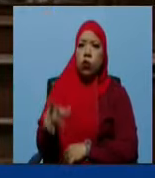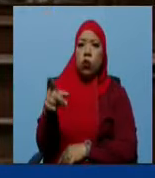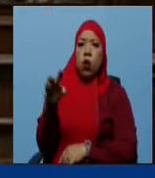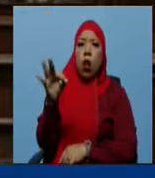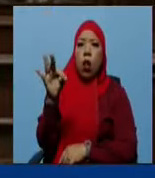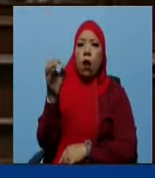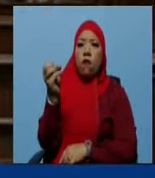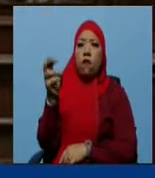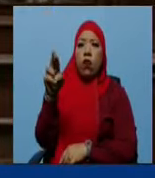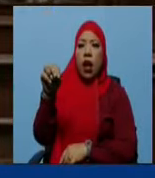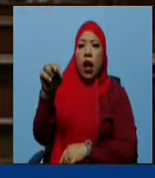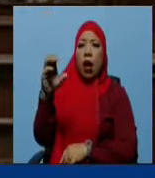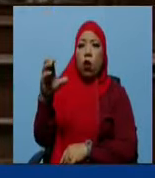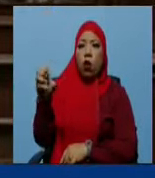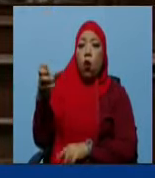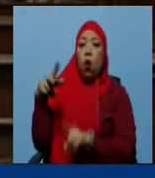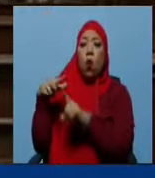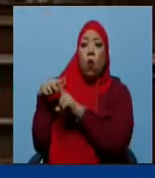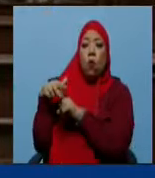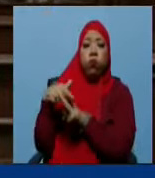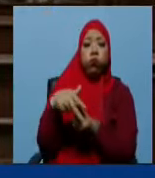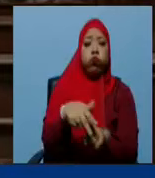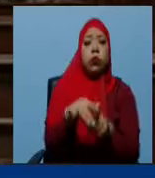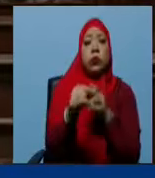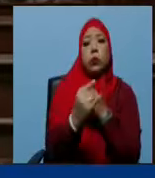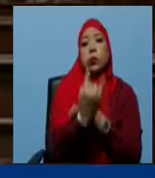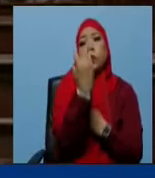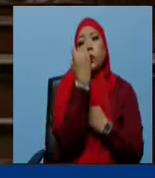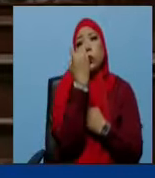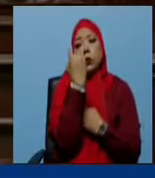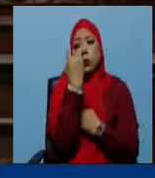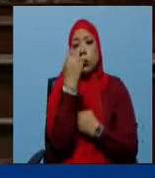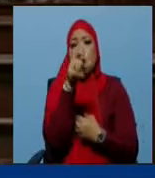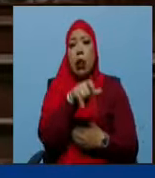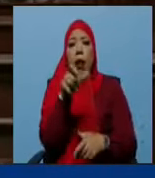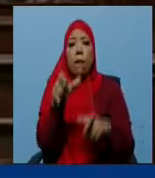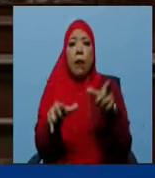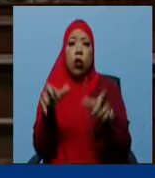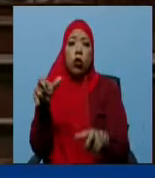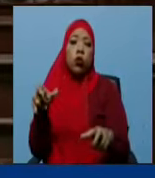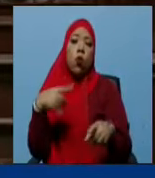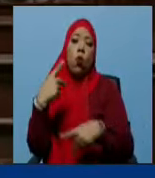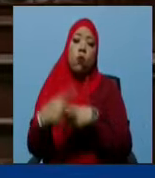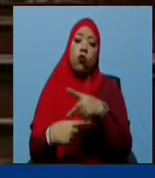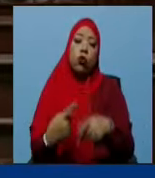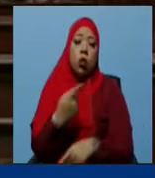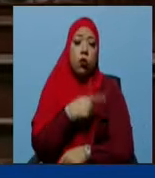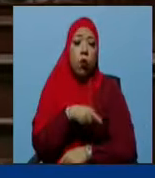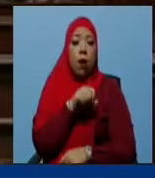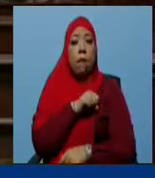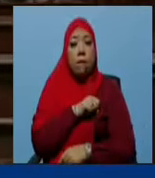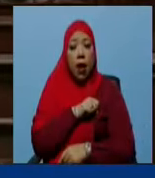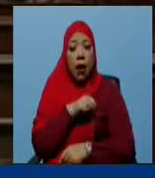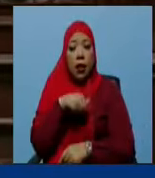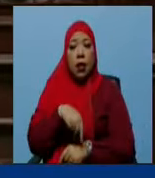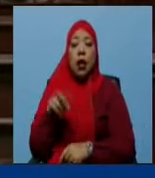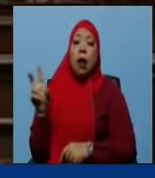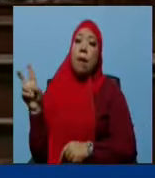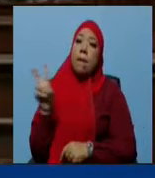y el engaño. Lo mismo pasó en el proceso colonial para instaurar un Estado